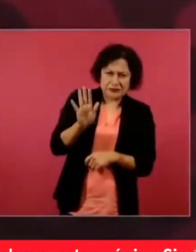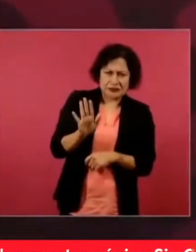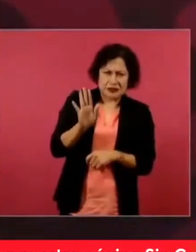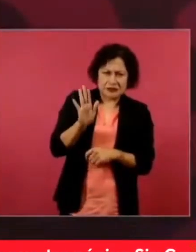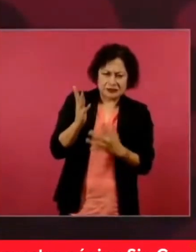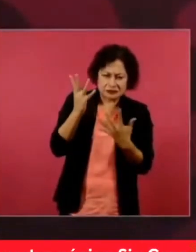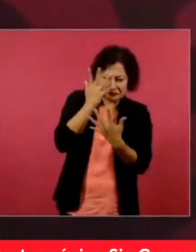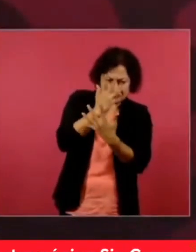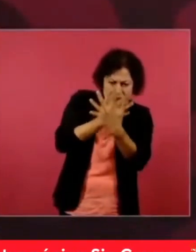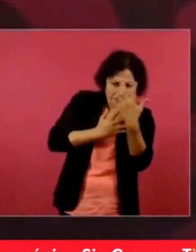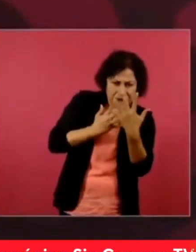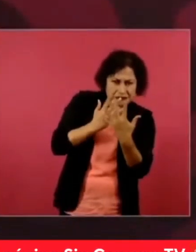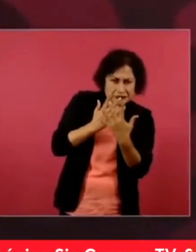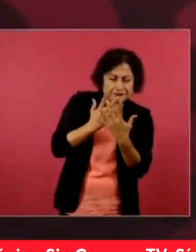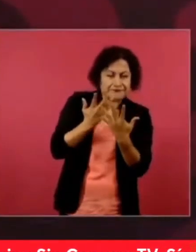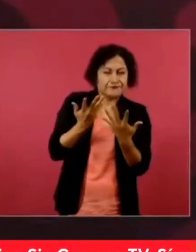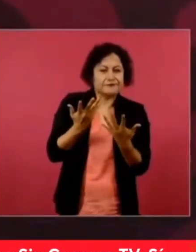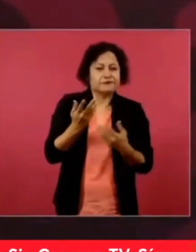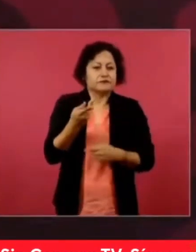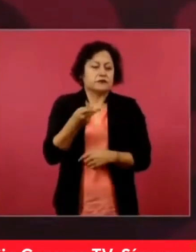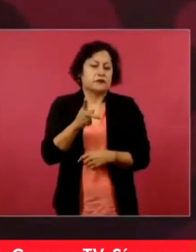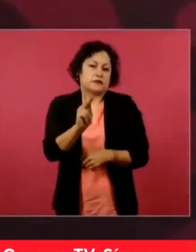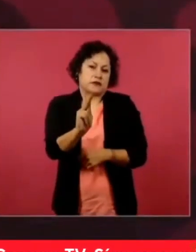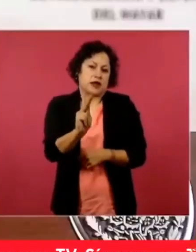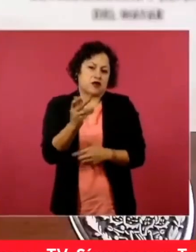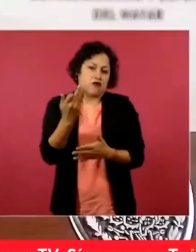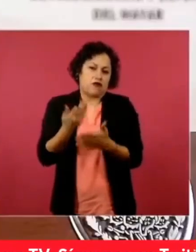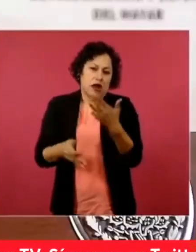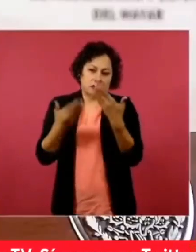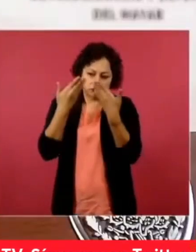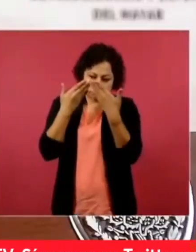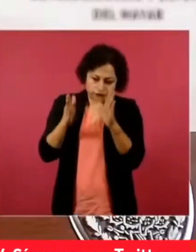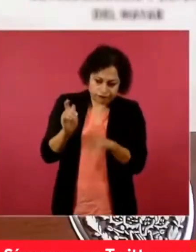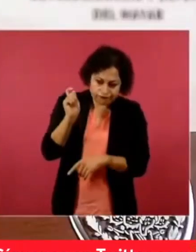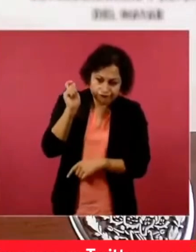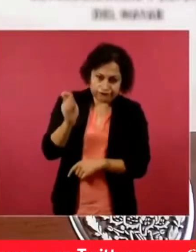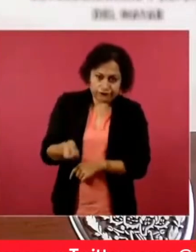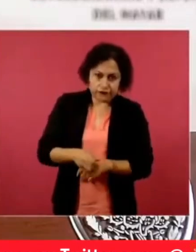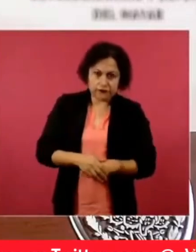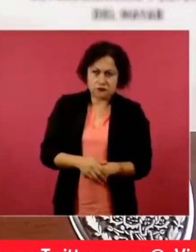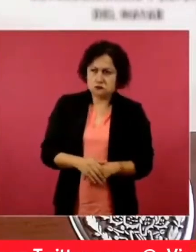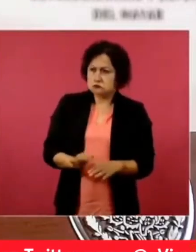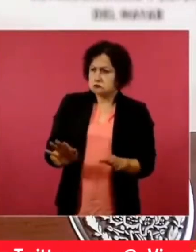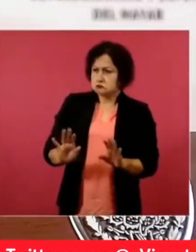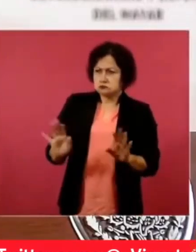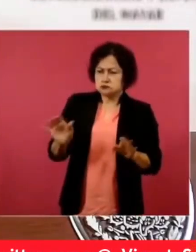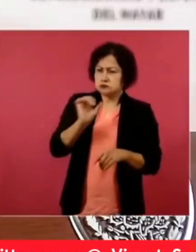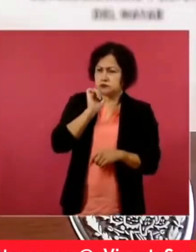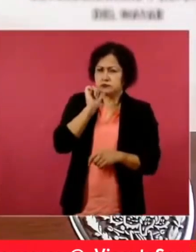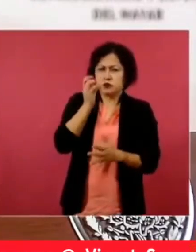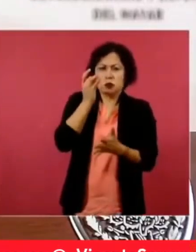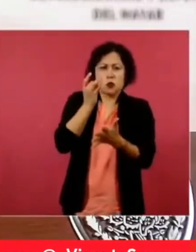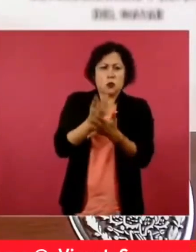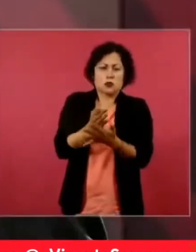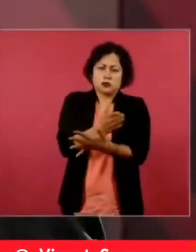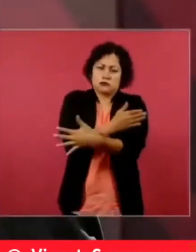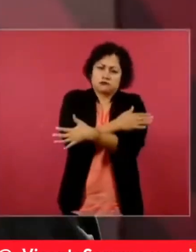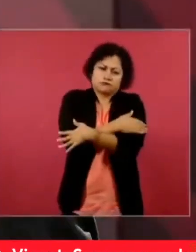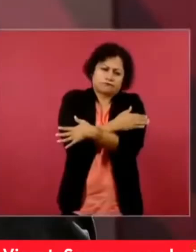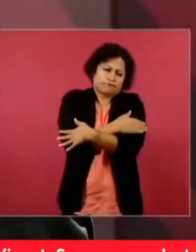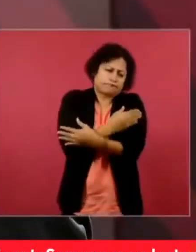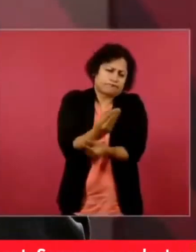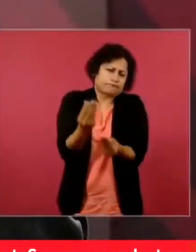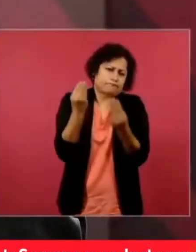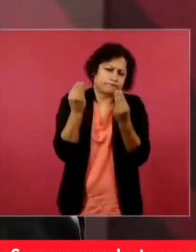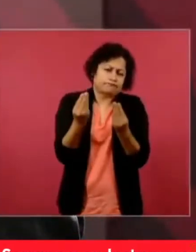¿A los asistentes, presidente? Nada más abrazos, muchos abrazos,